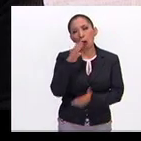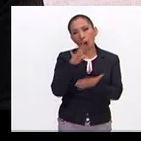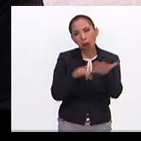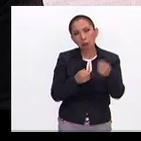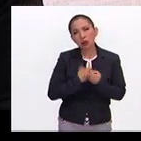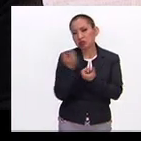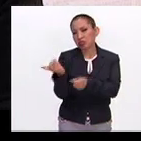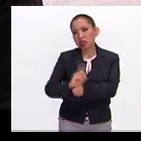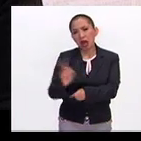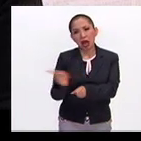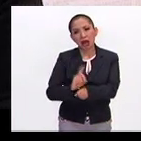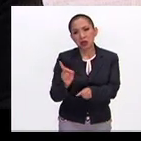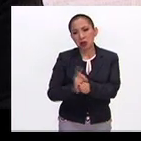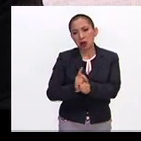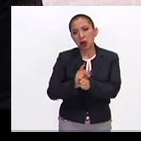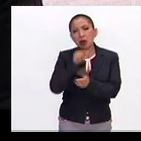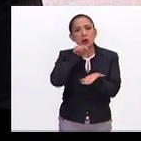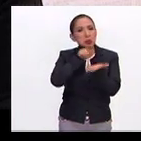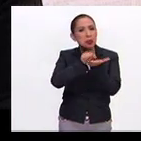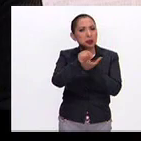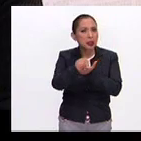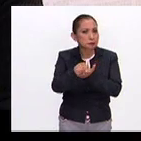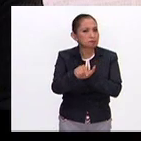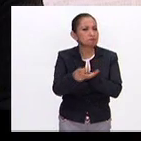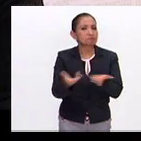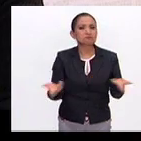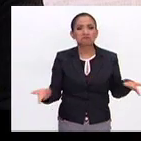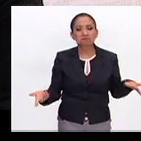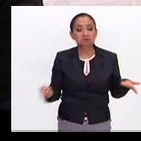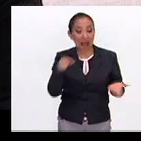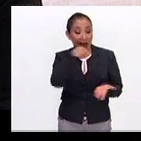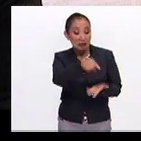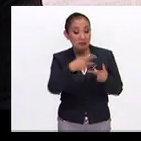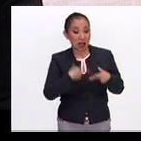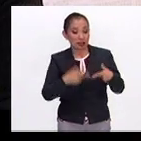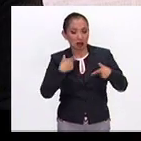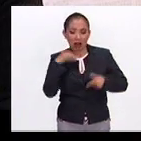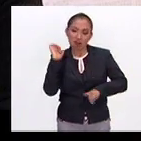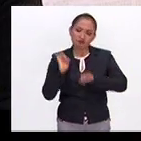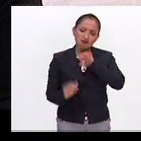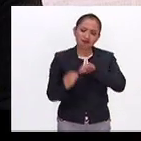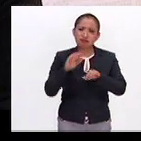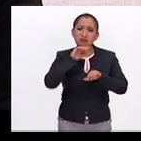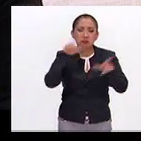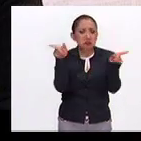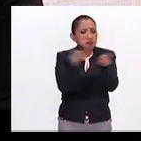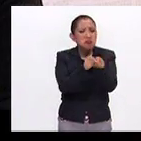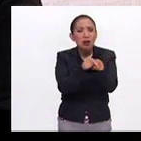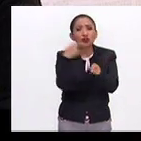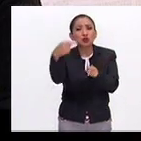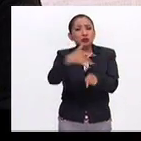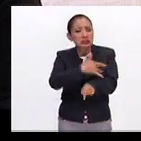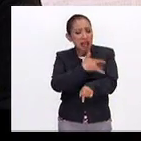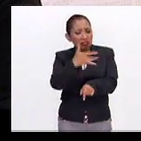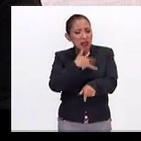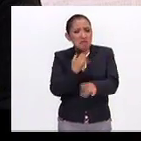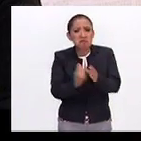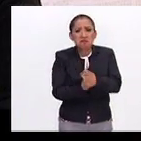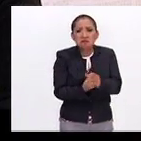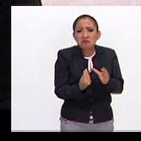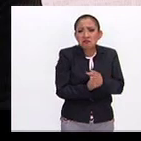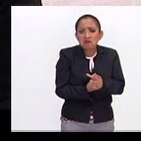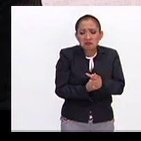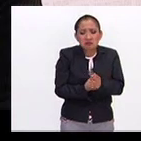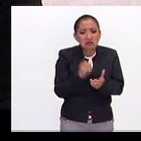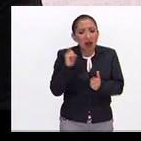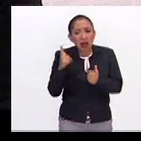Ahí la gente escribe en pocas palabras sus sentimientos privados. Algunos pueden ser bastante políticos y otros